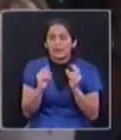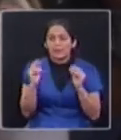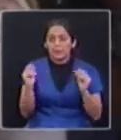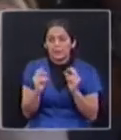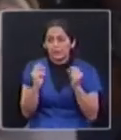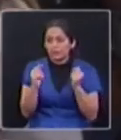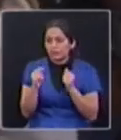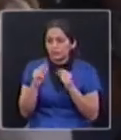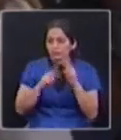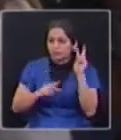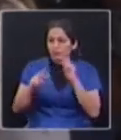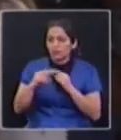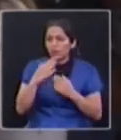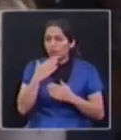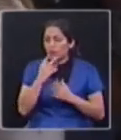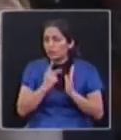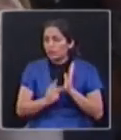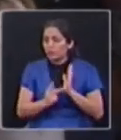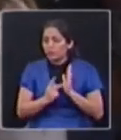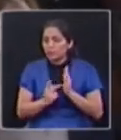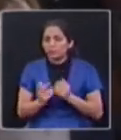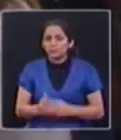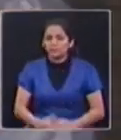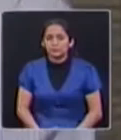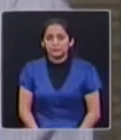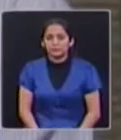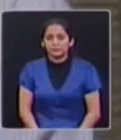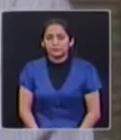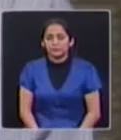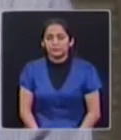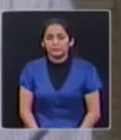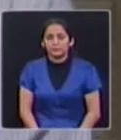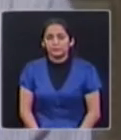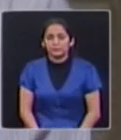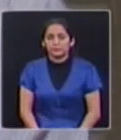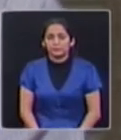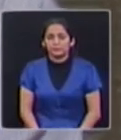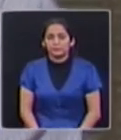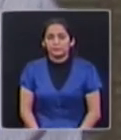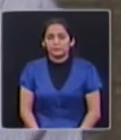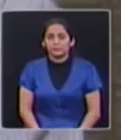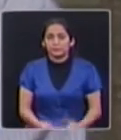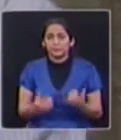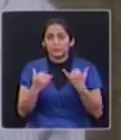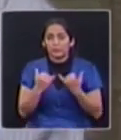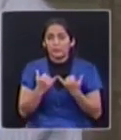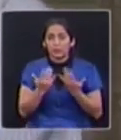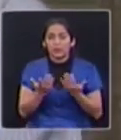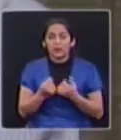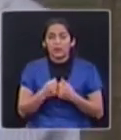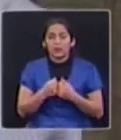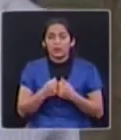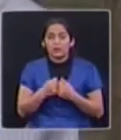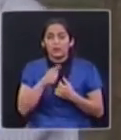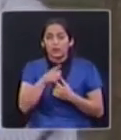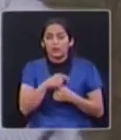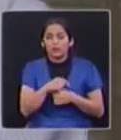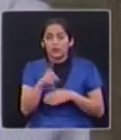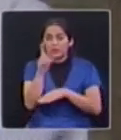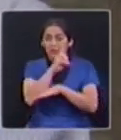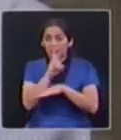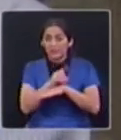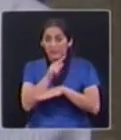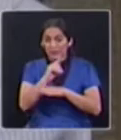se pueda conocer con justicia qué es lo que ha sucedido. Sobre esta situación tratamos de conversar con el director del Hospital Municipal,